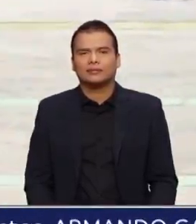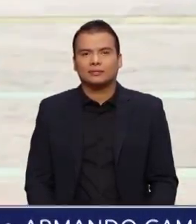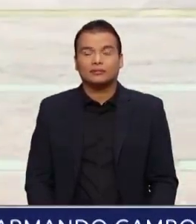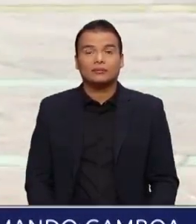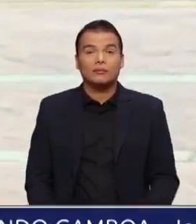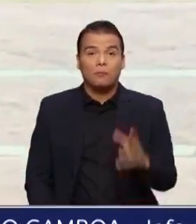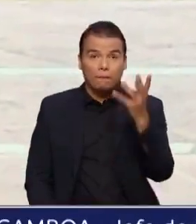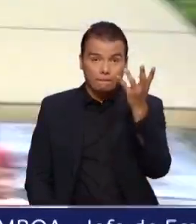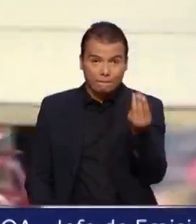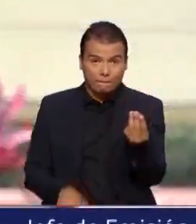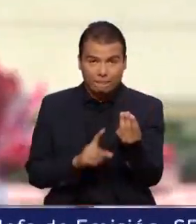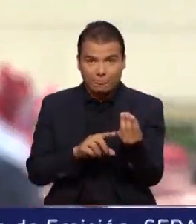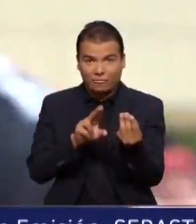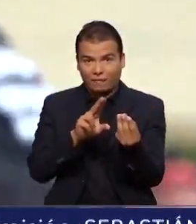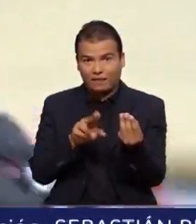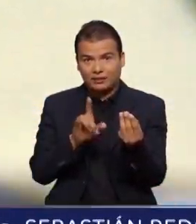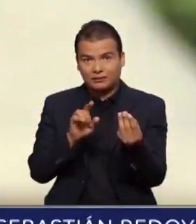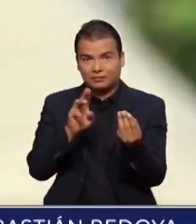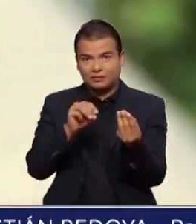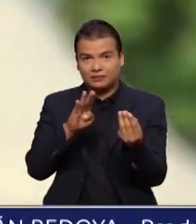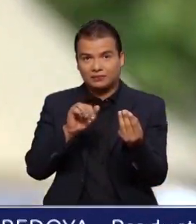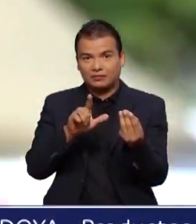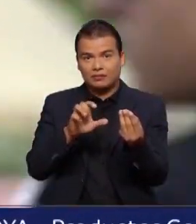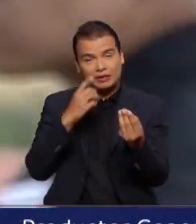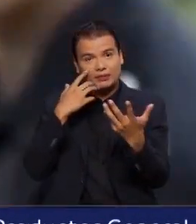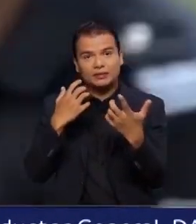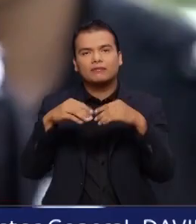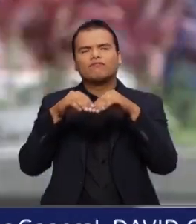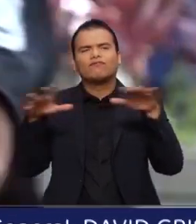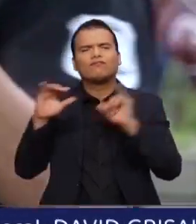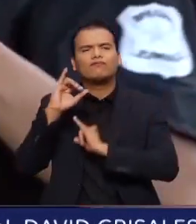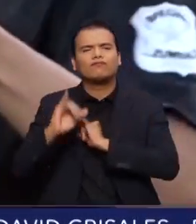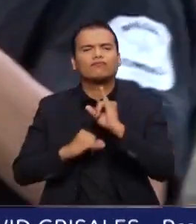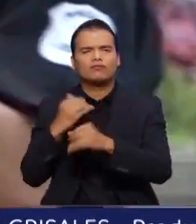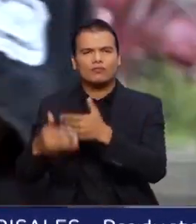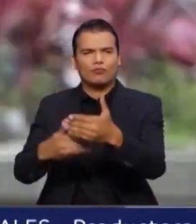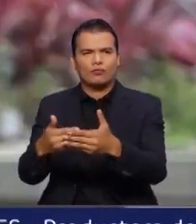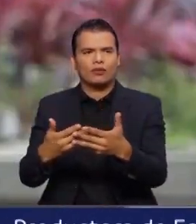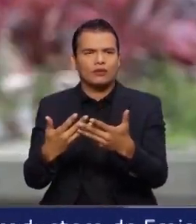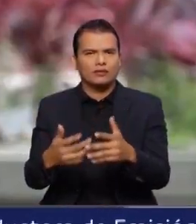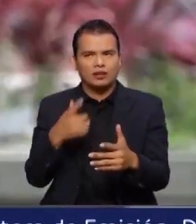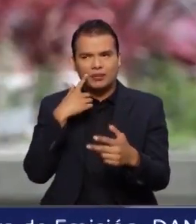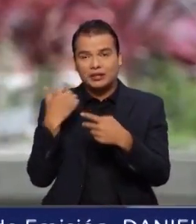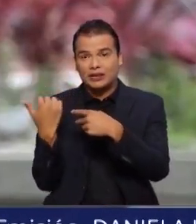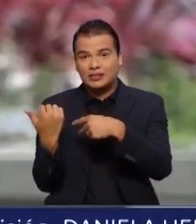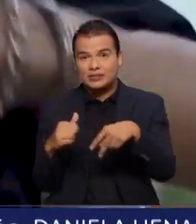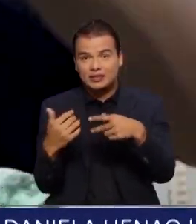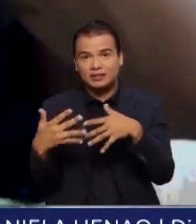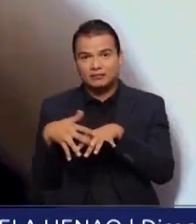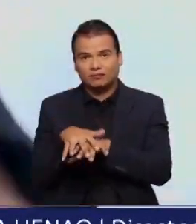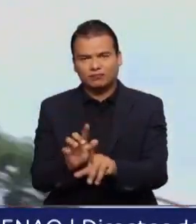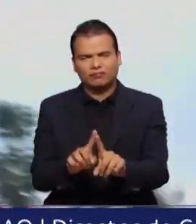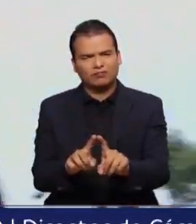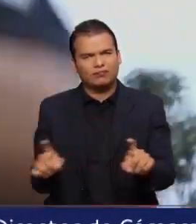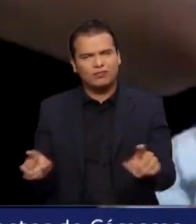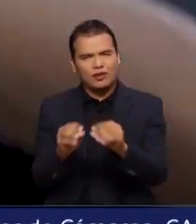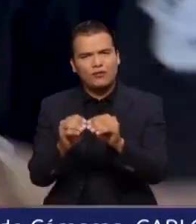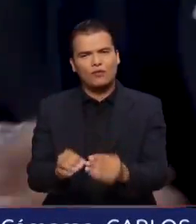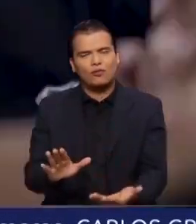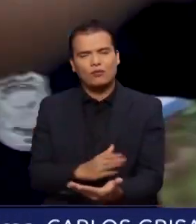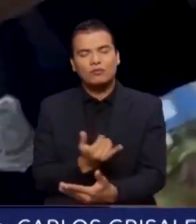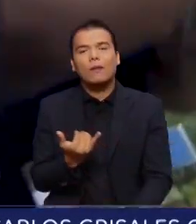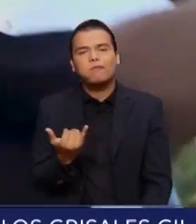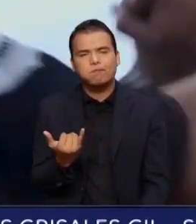La orquesta colombiana pretende ahora conquistar el mercado internacional, sumando a la salsa notas de bachata, merengue y cumbia.